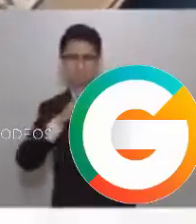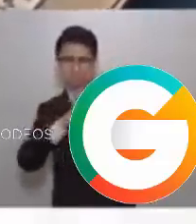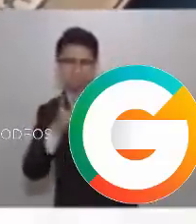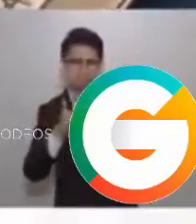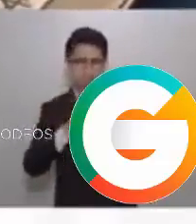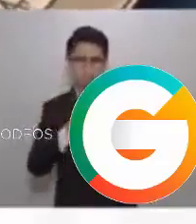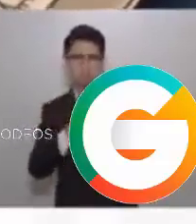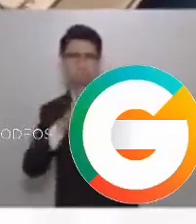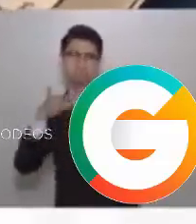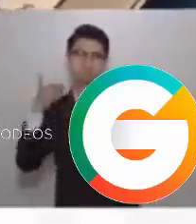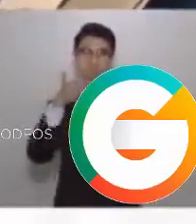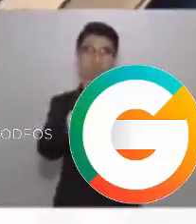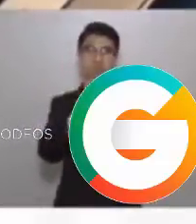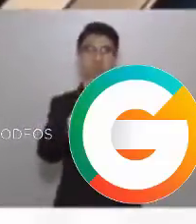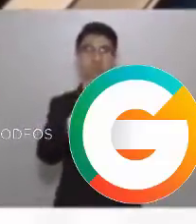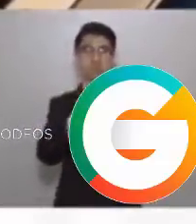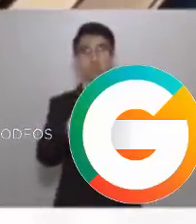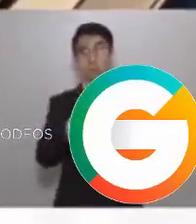años anteriores.